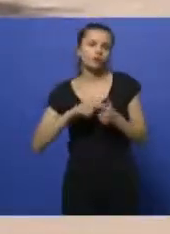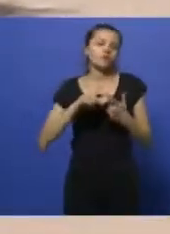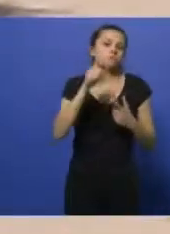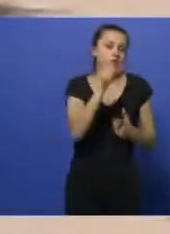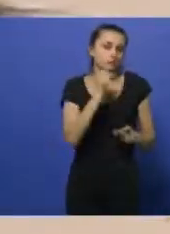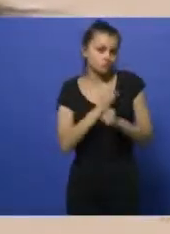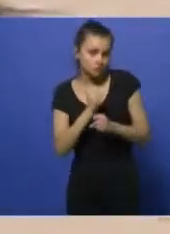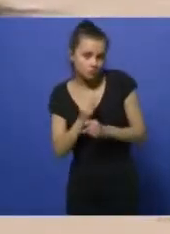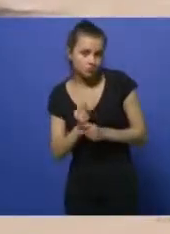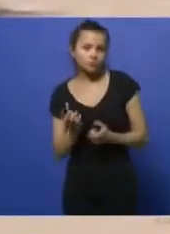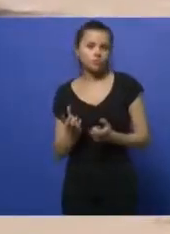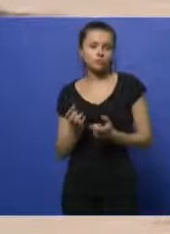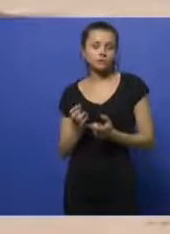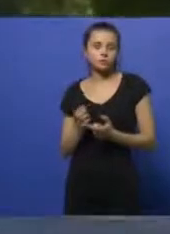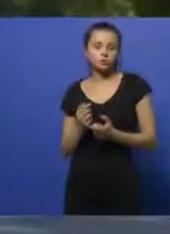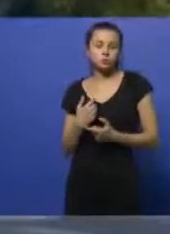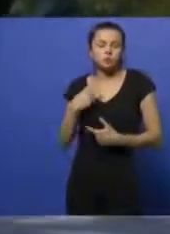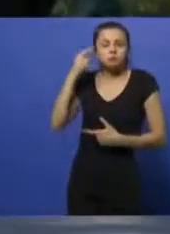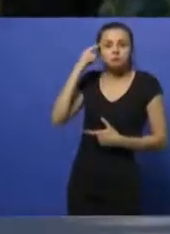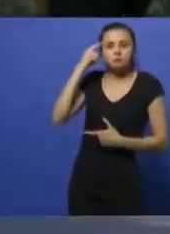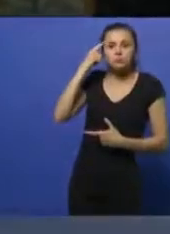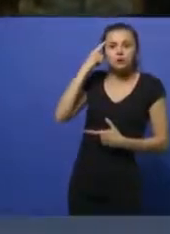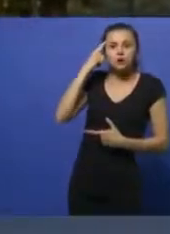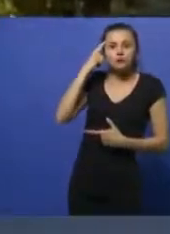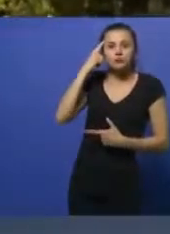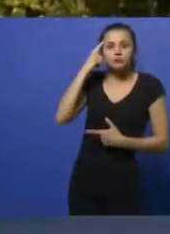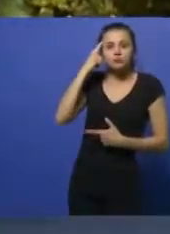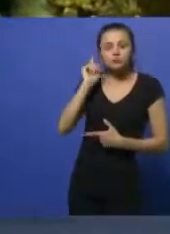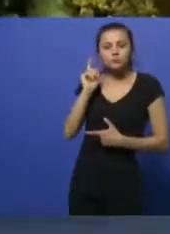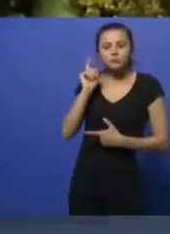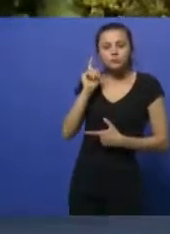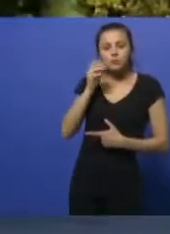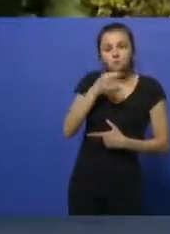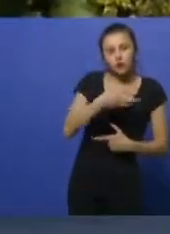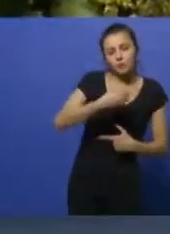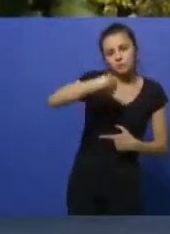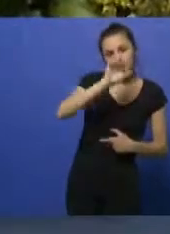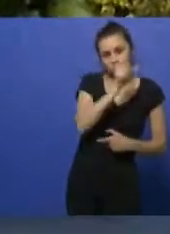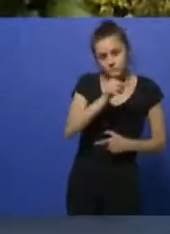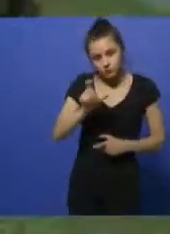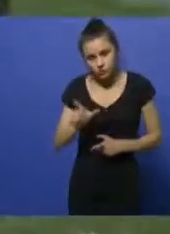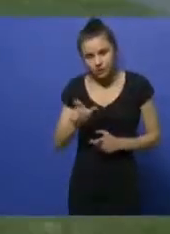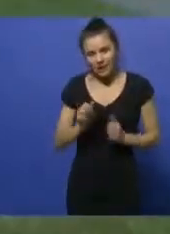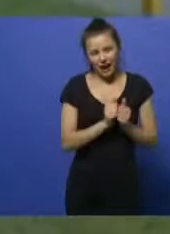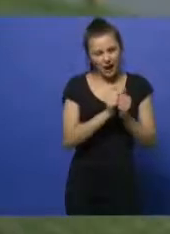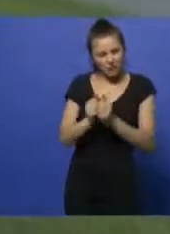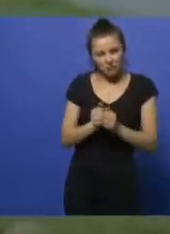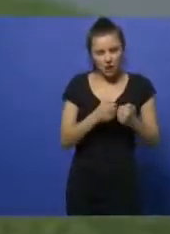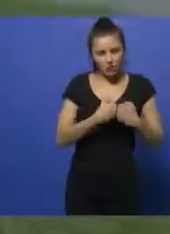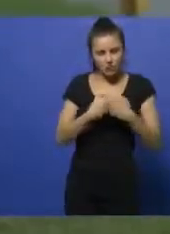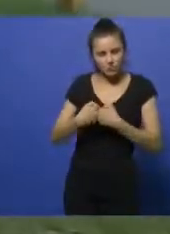sea, yo calculo que el pueblo en su mayoría, nadie está de acuerdo con